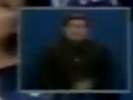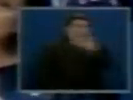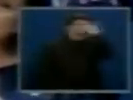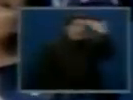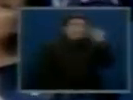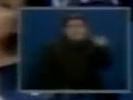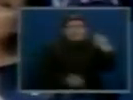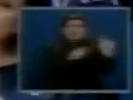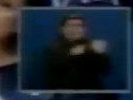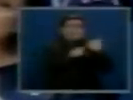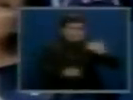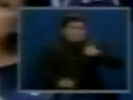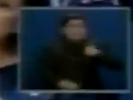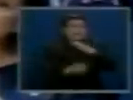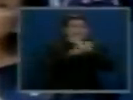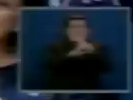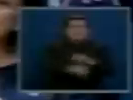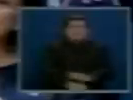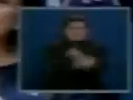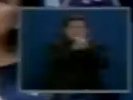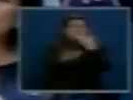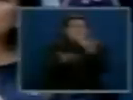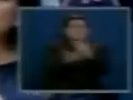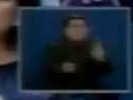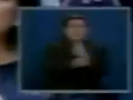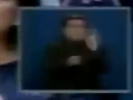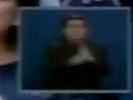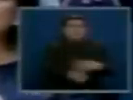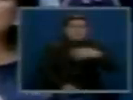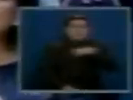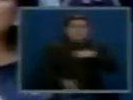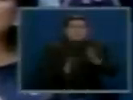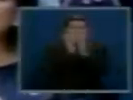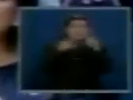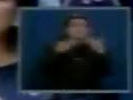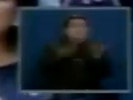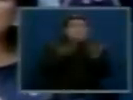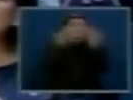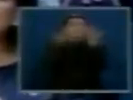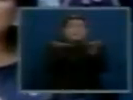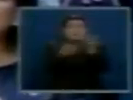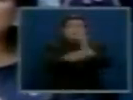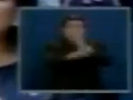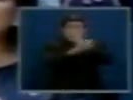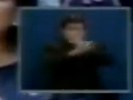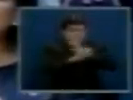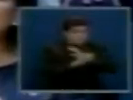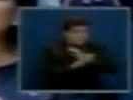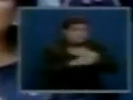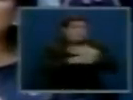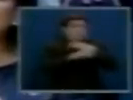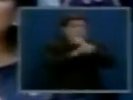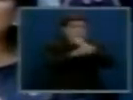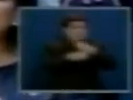son responsables de cuidar y garantizar el buen uso del patrimonio público que les ha sido confiado. Son los